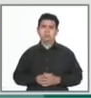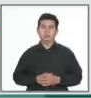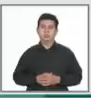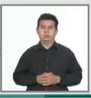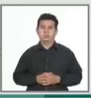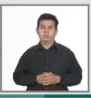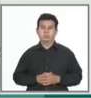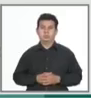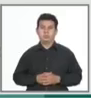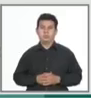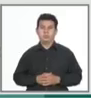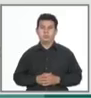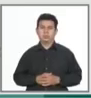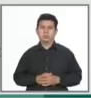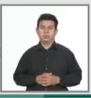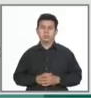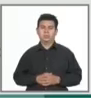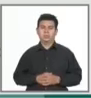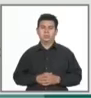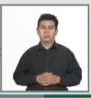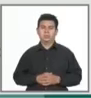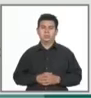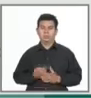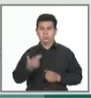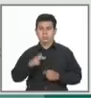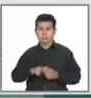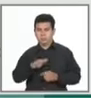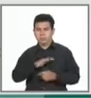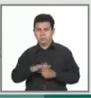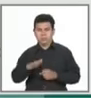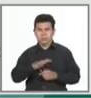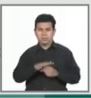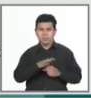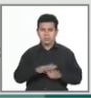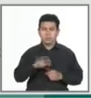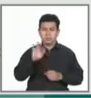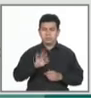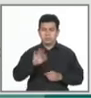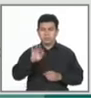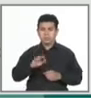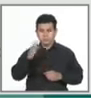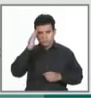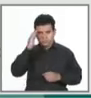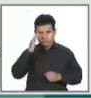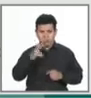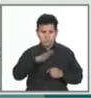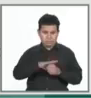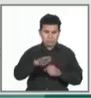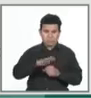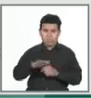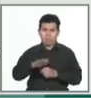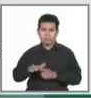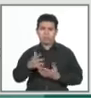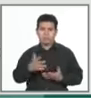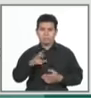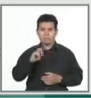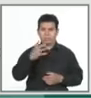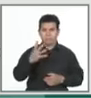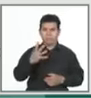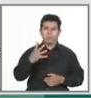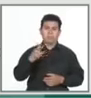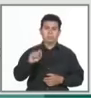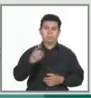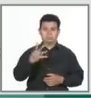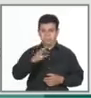en cuanto a la ocupación hospitalaria el porcentaje de camas ocupadas es de